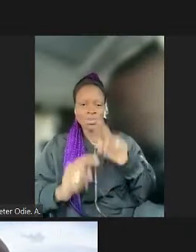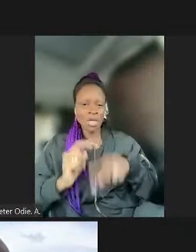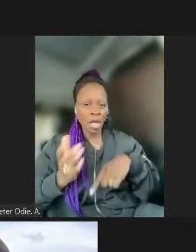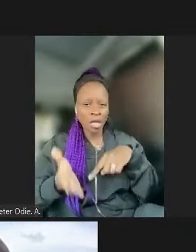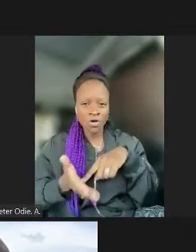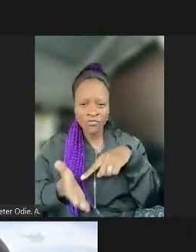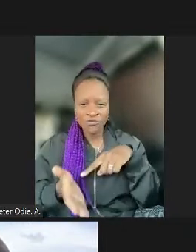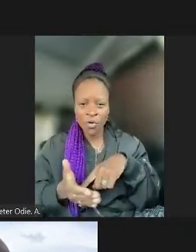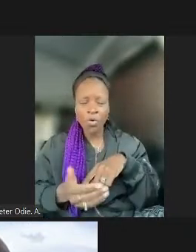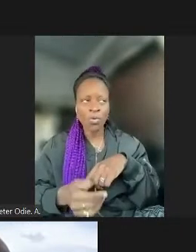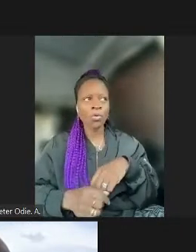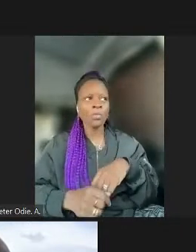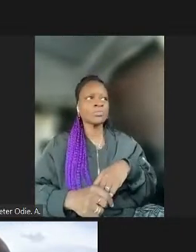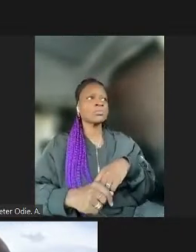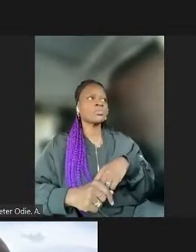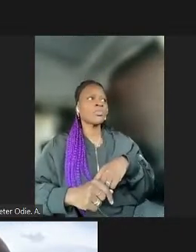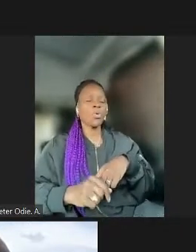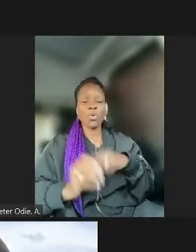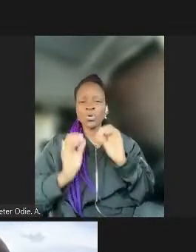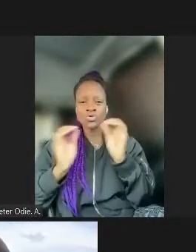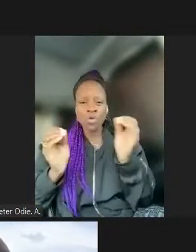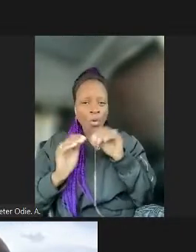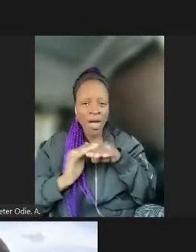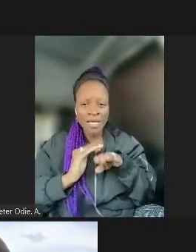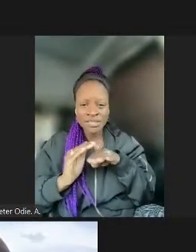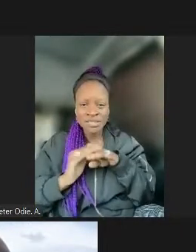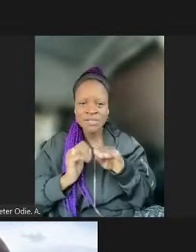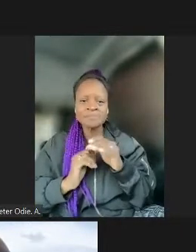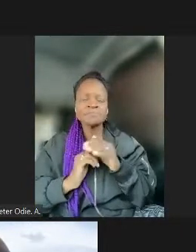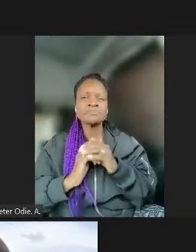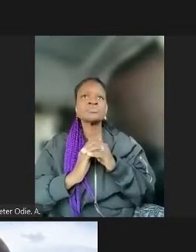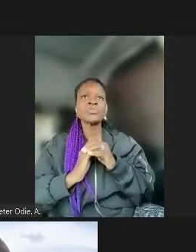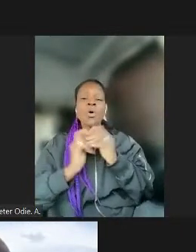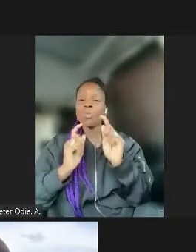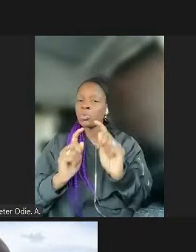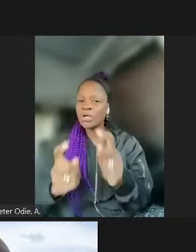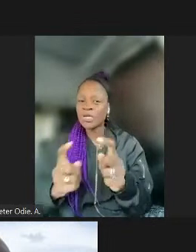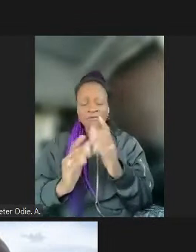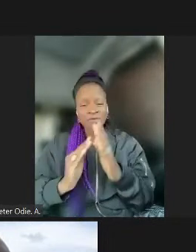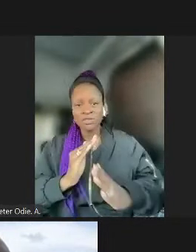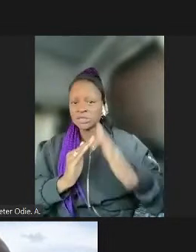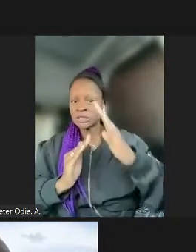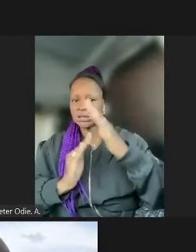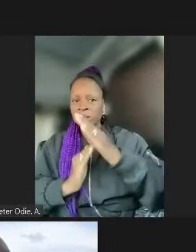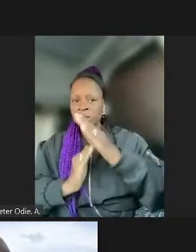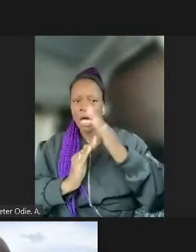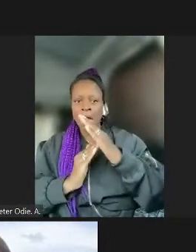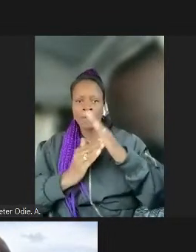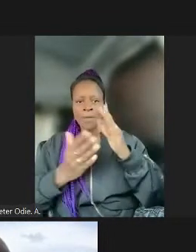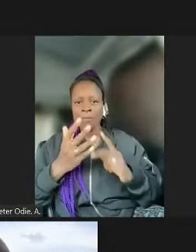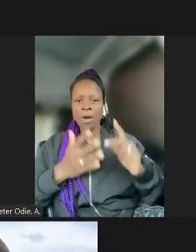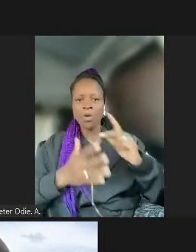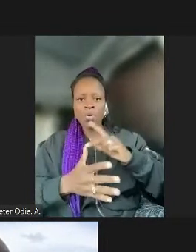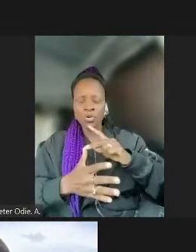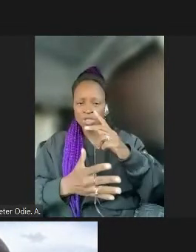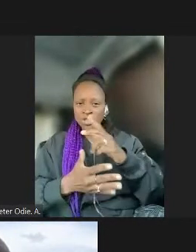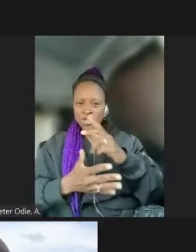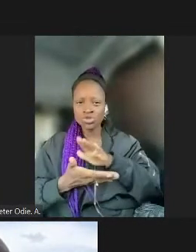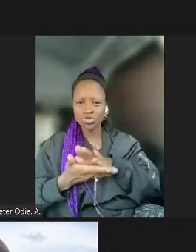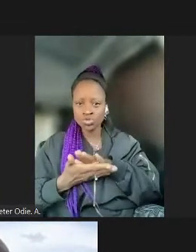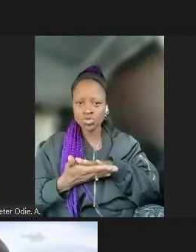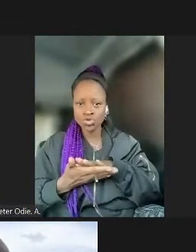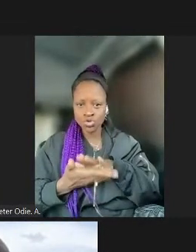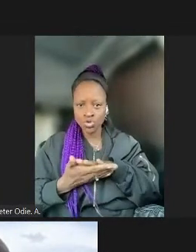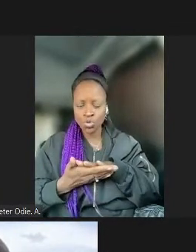tienen acceso fácil para recibir la vacuna o para ayuda médica. Entonces estamos atendiendo en